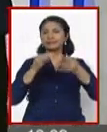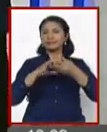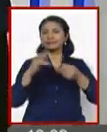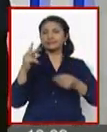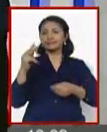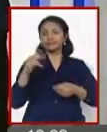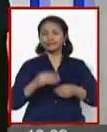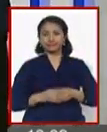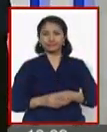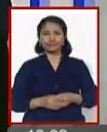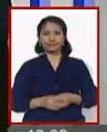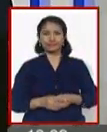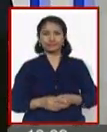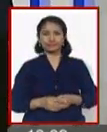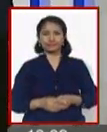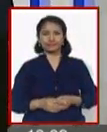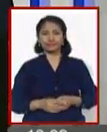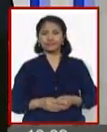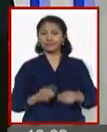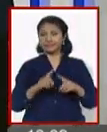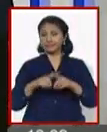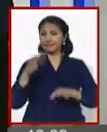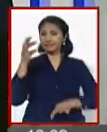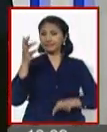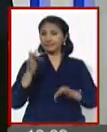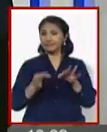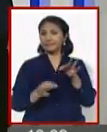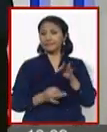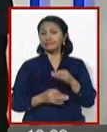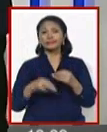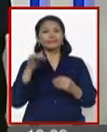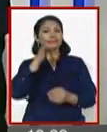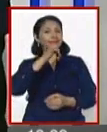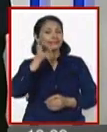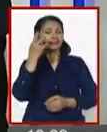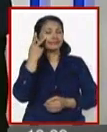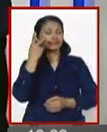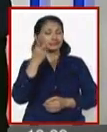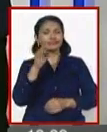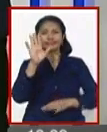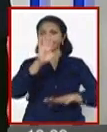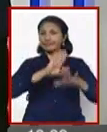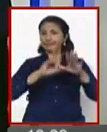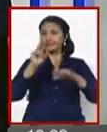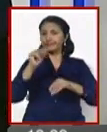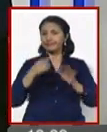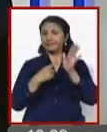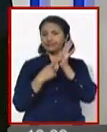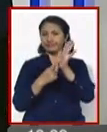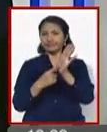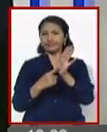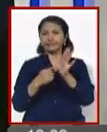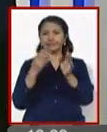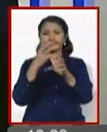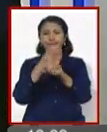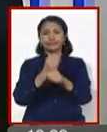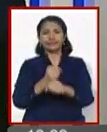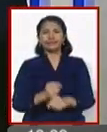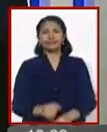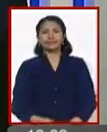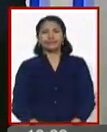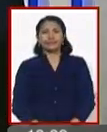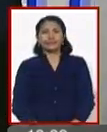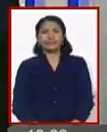esta telenovela como es Esposa Joven, pero si tal vez usted ayer no pudo verla, no se preocupe porque nosotros a continuación le vamos a mostrar un